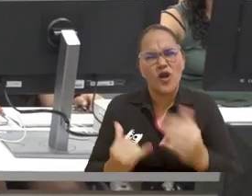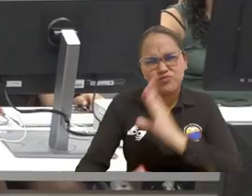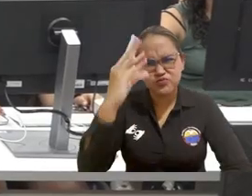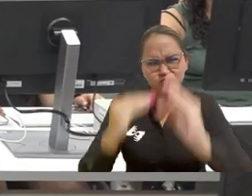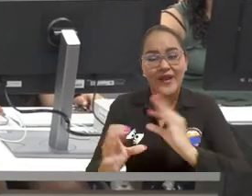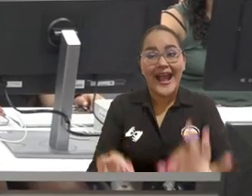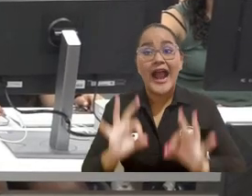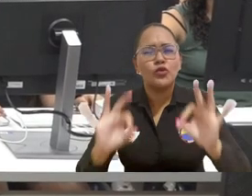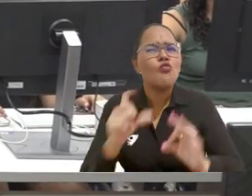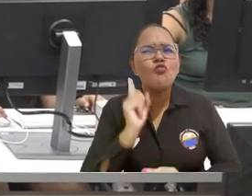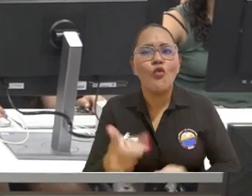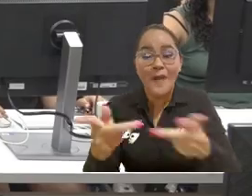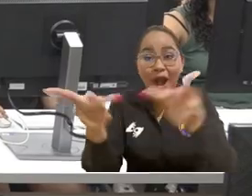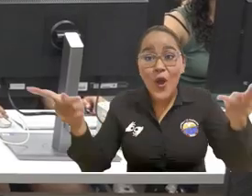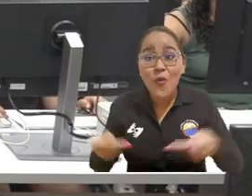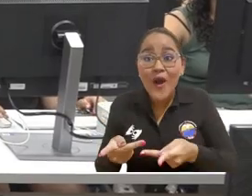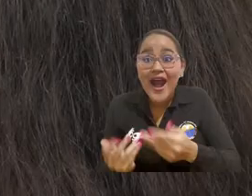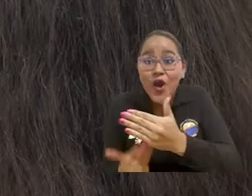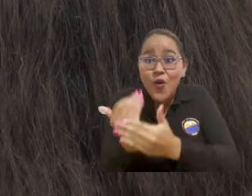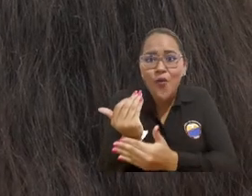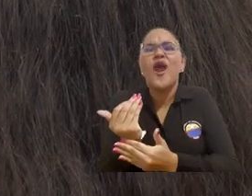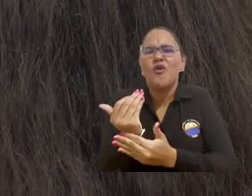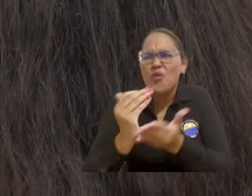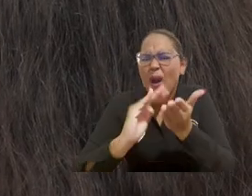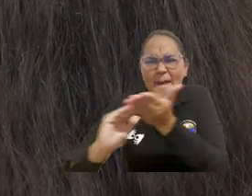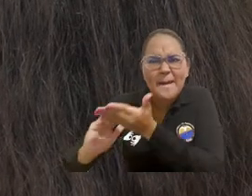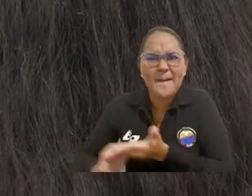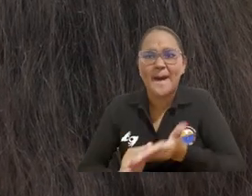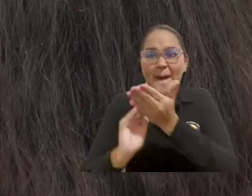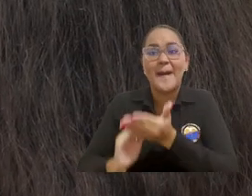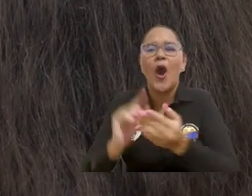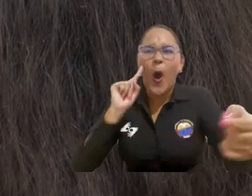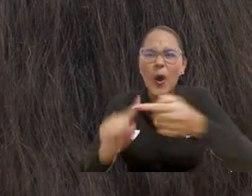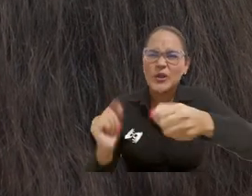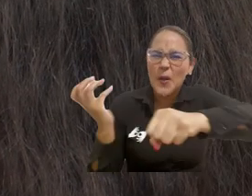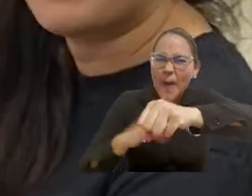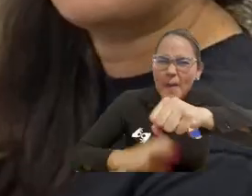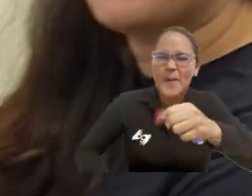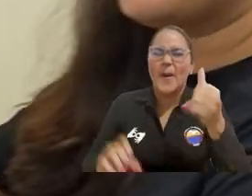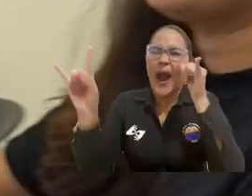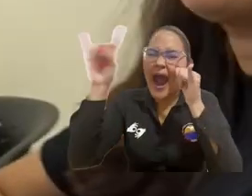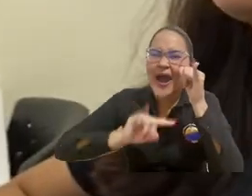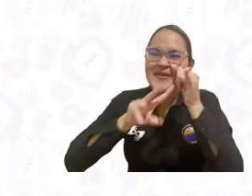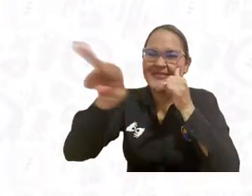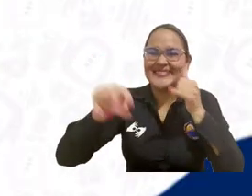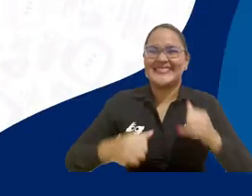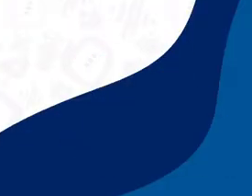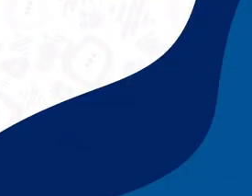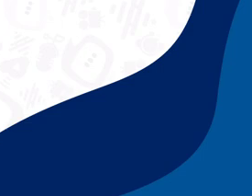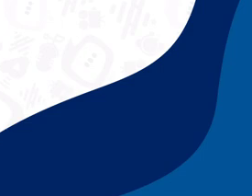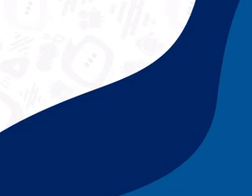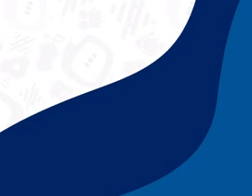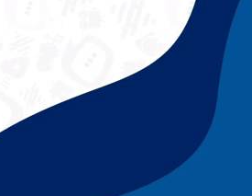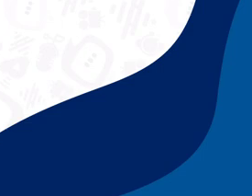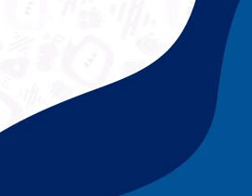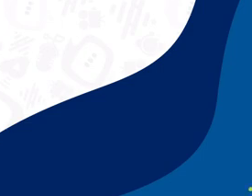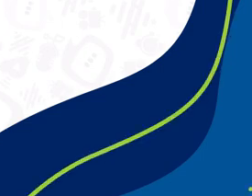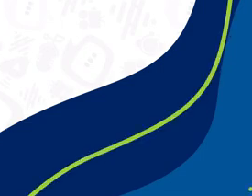mejores condiciones de calidad con la entrega de la modernización del laboratorio de animación y postproducción audiovisual.